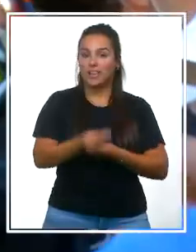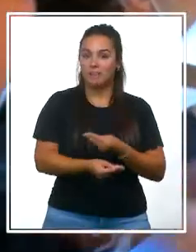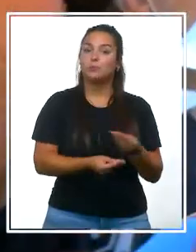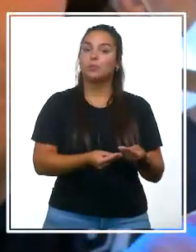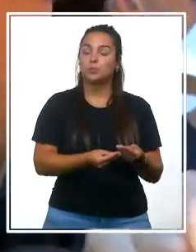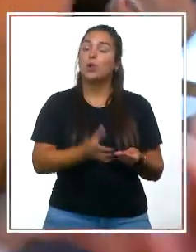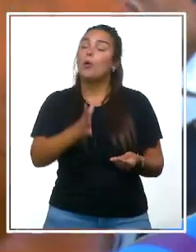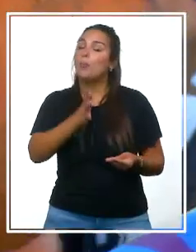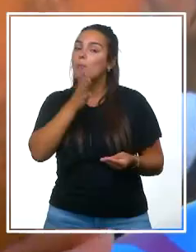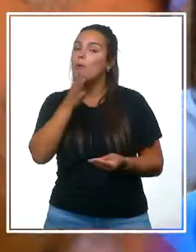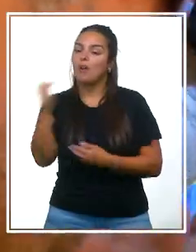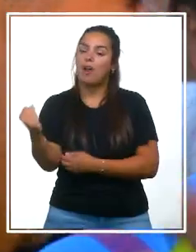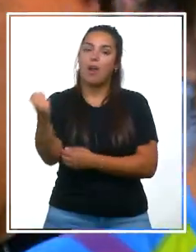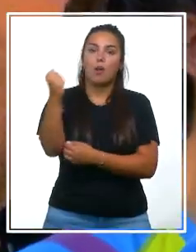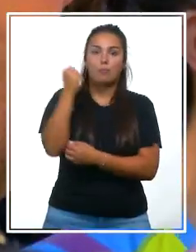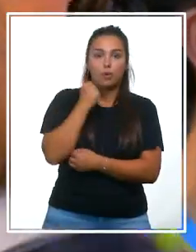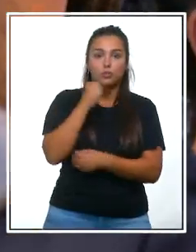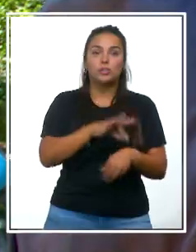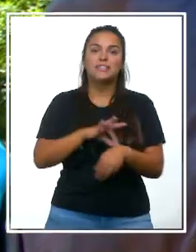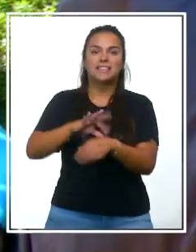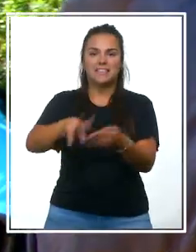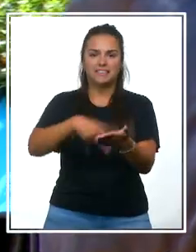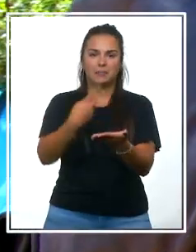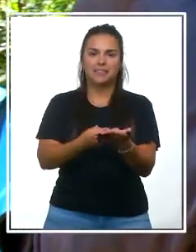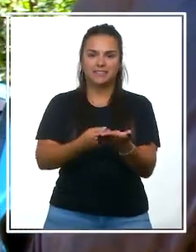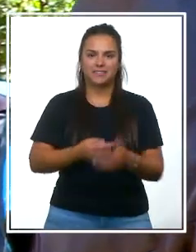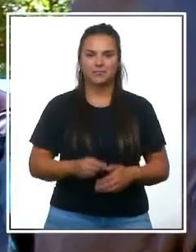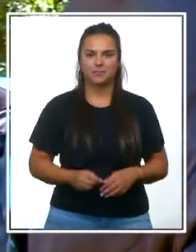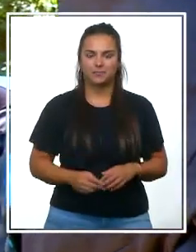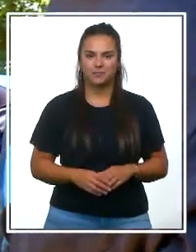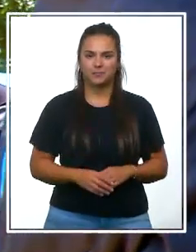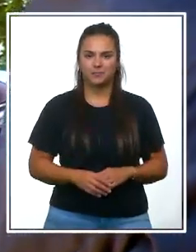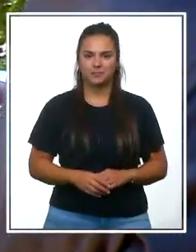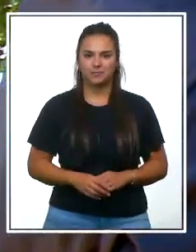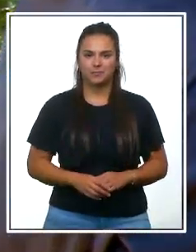posible gracias al apoyo de las guía intérpretes.